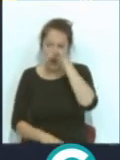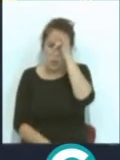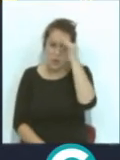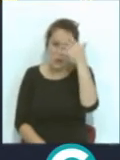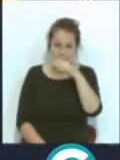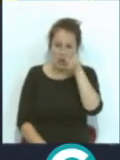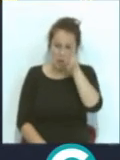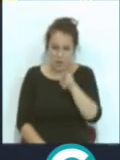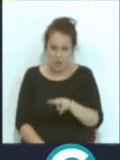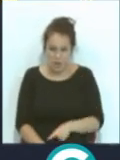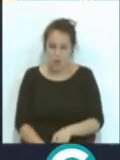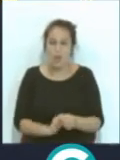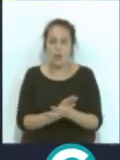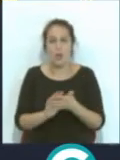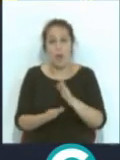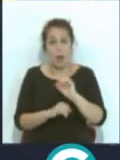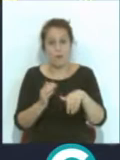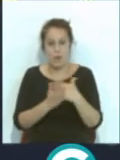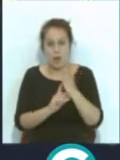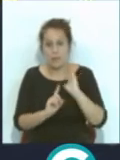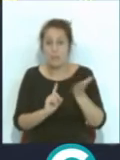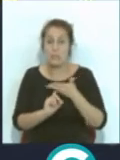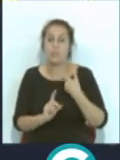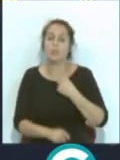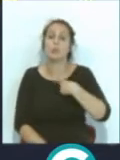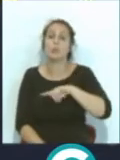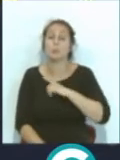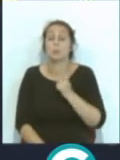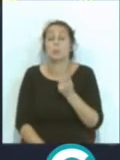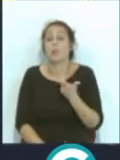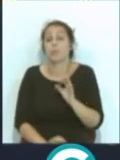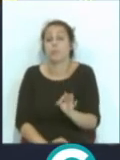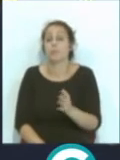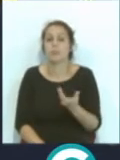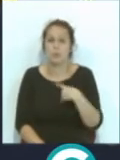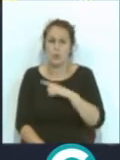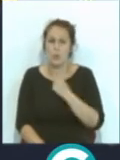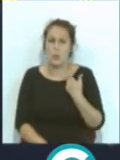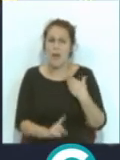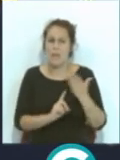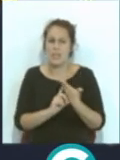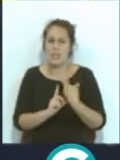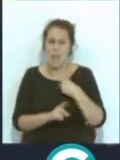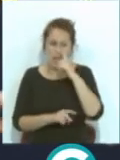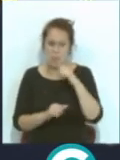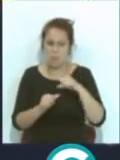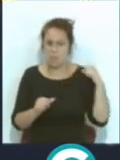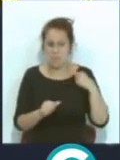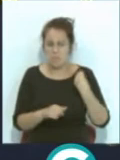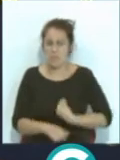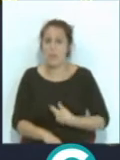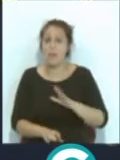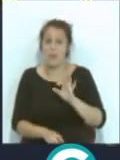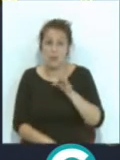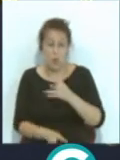durante tanto tiempo, al final te pase factura. Y nosotros, pues un poco por eso. Más o menos yo creo que tenemos las mismas lesiones de otros años. Es verdad que han